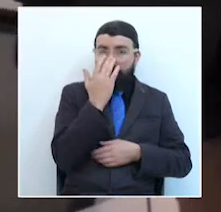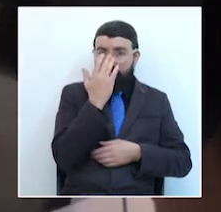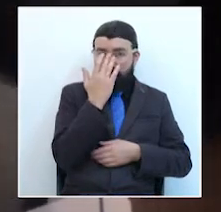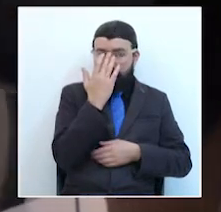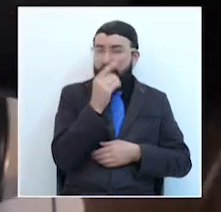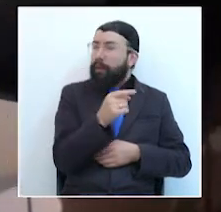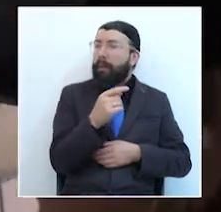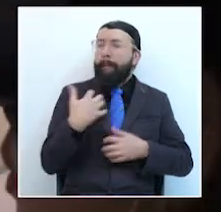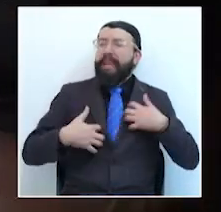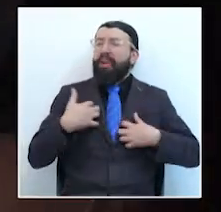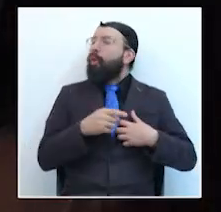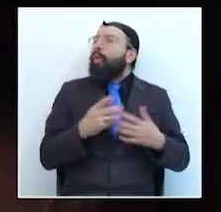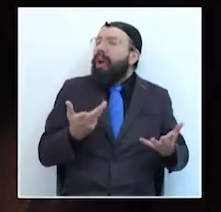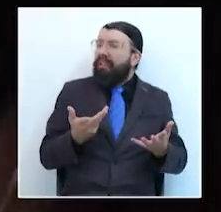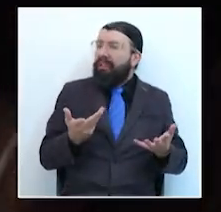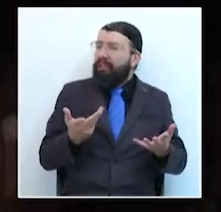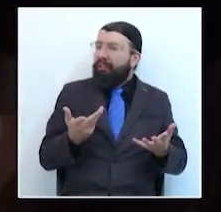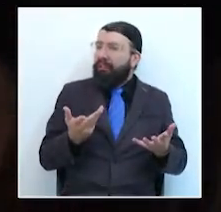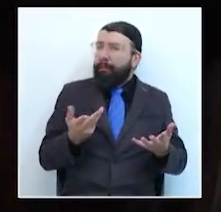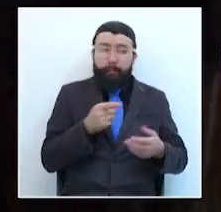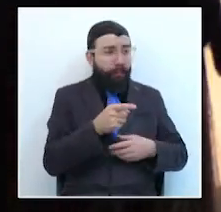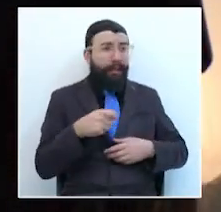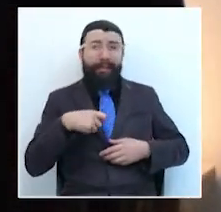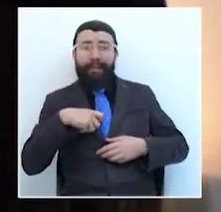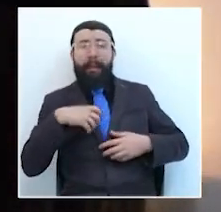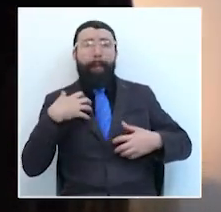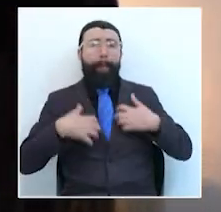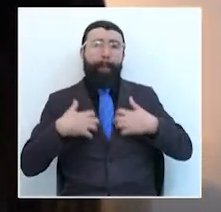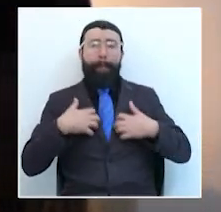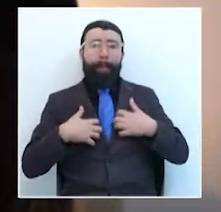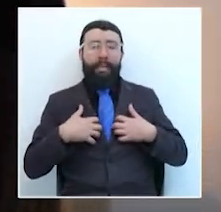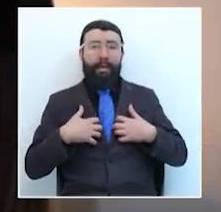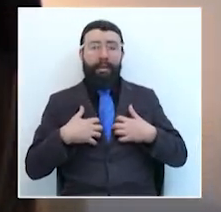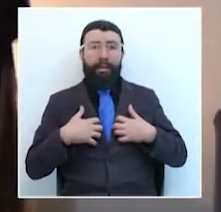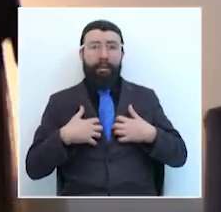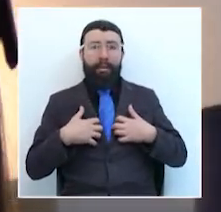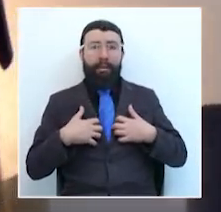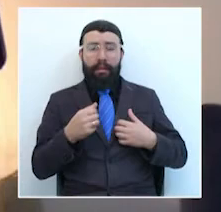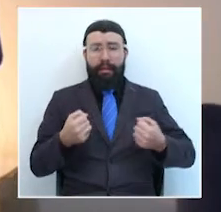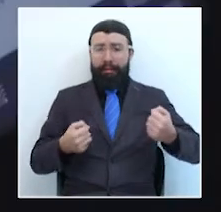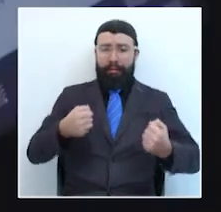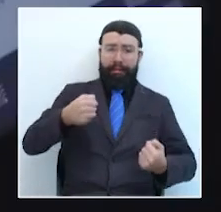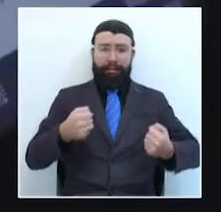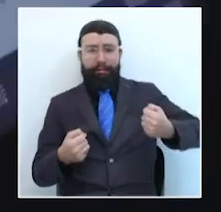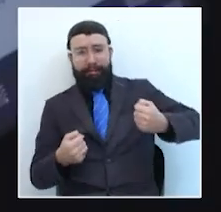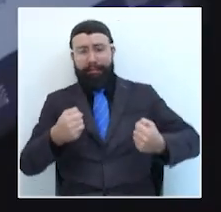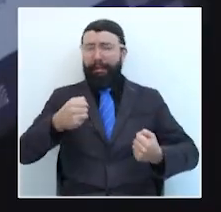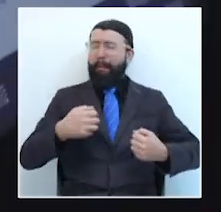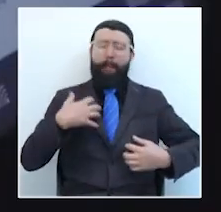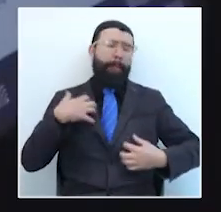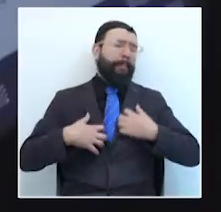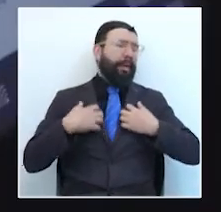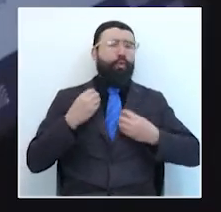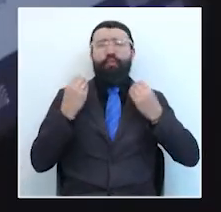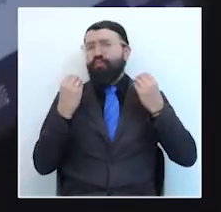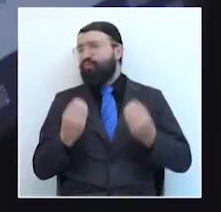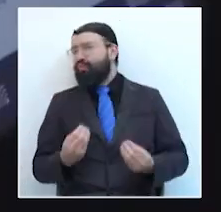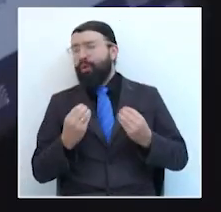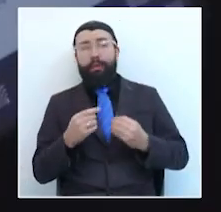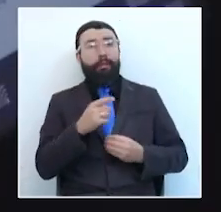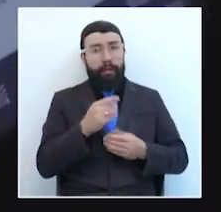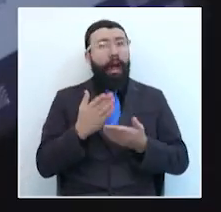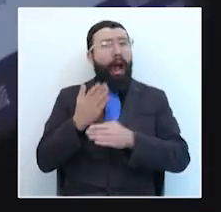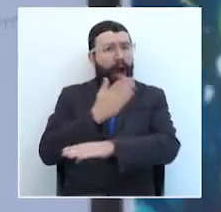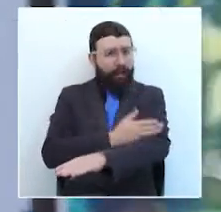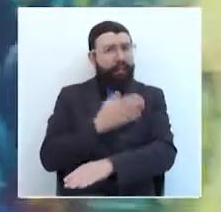cuál es la fobia que tenía ella tenía miedo fobia a conducir a conducir el vehículo ya había aprendido